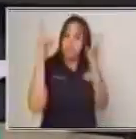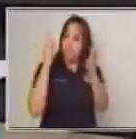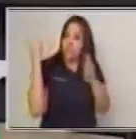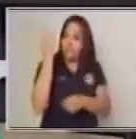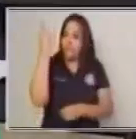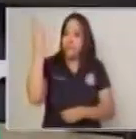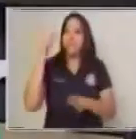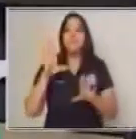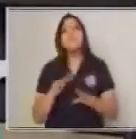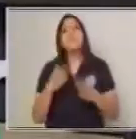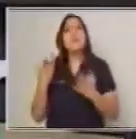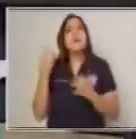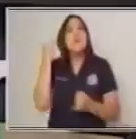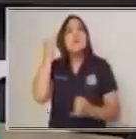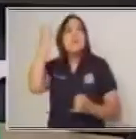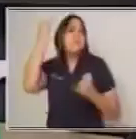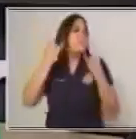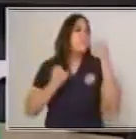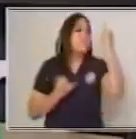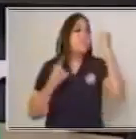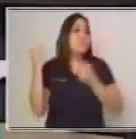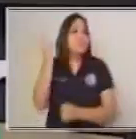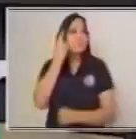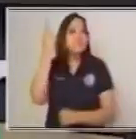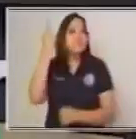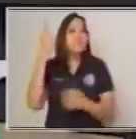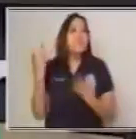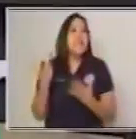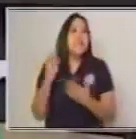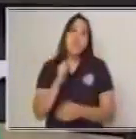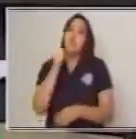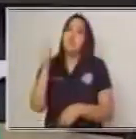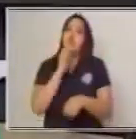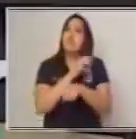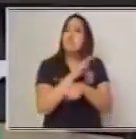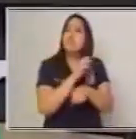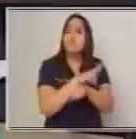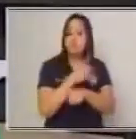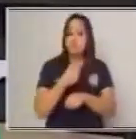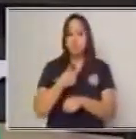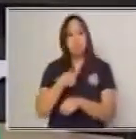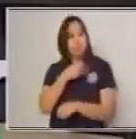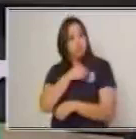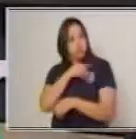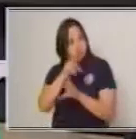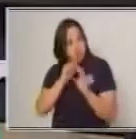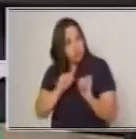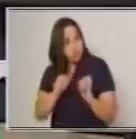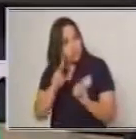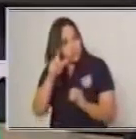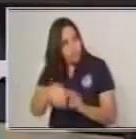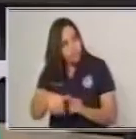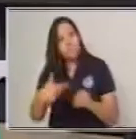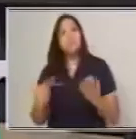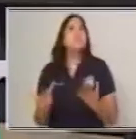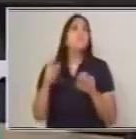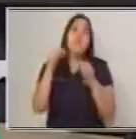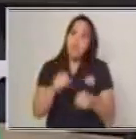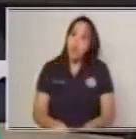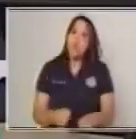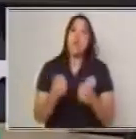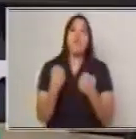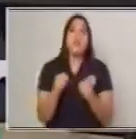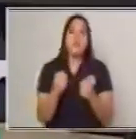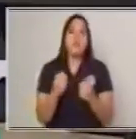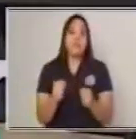Y vamos a sacar algunas ideas principales y algunas recomendaciones que quiero darles en esta mañana para poderlo hacer.